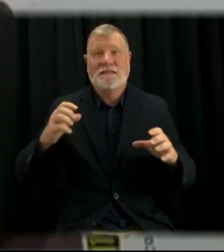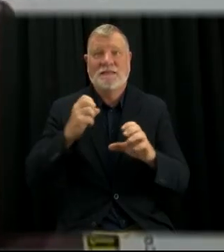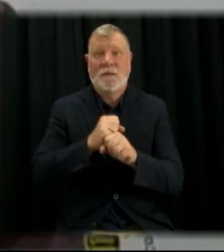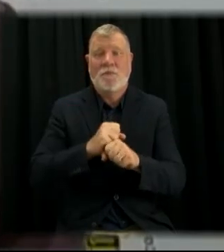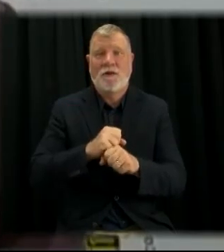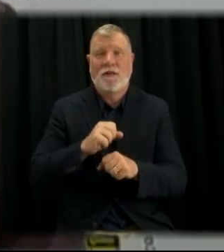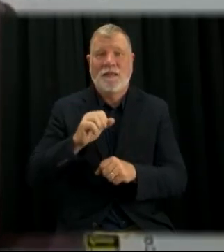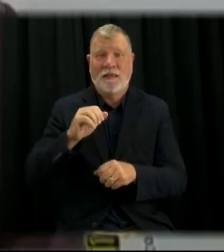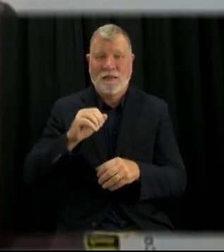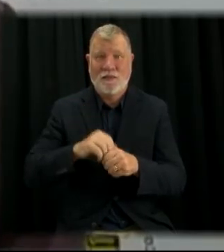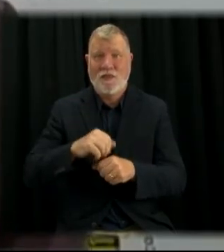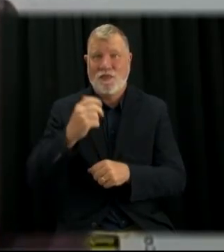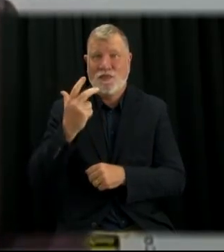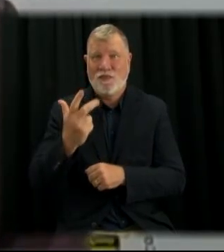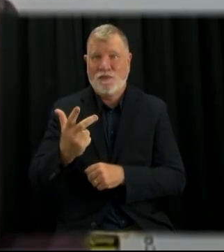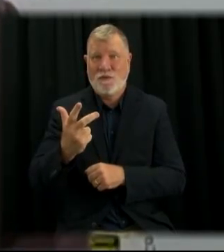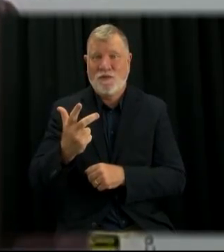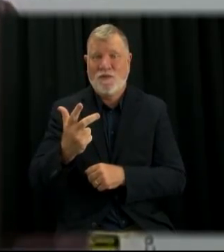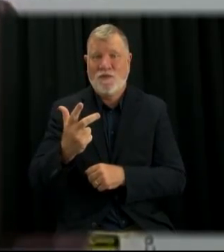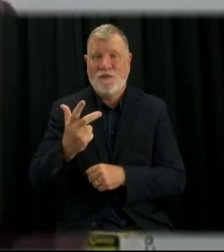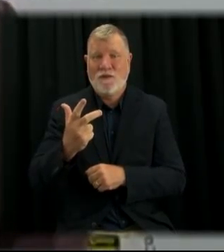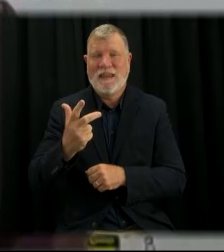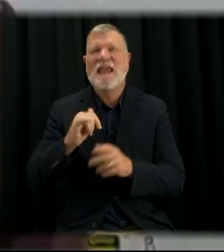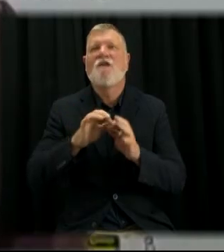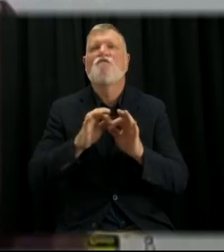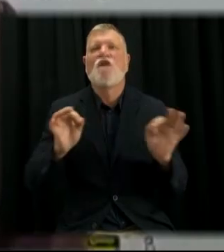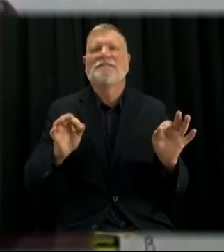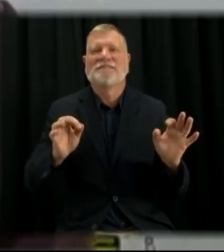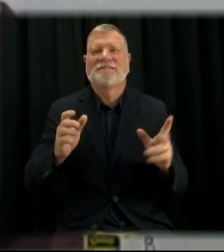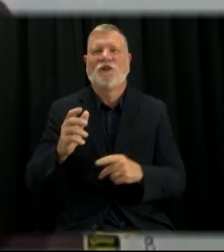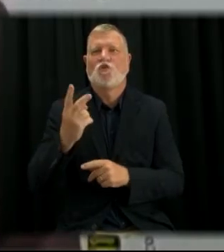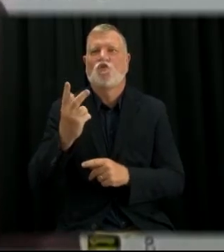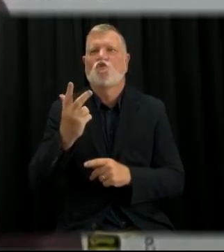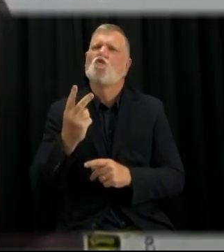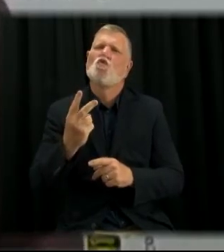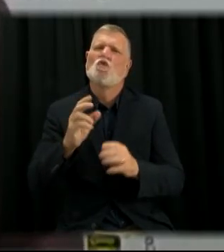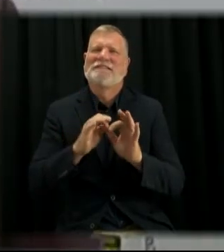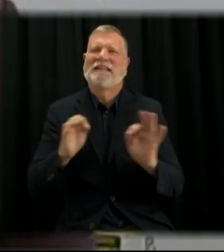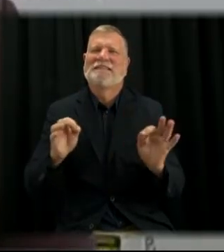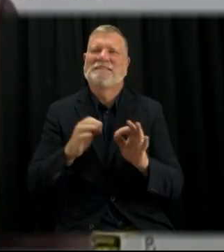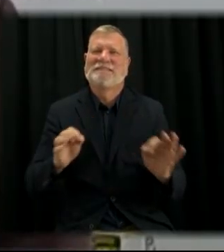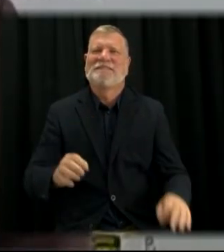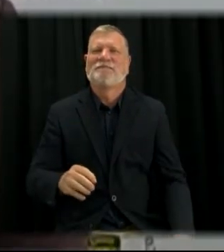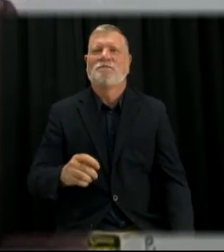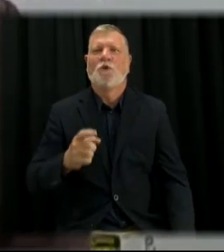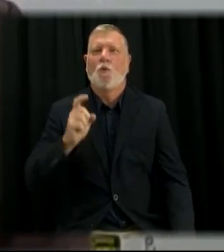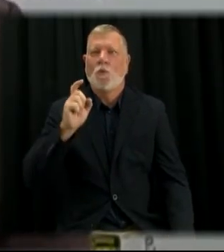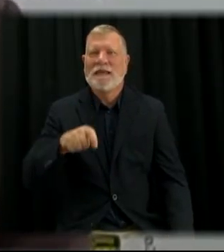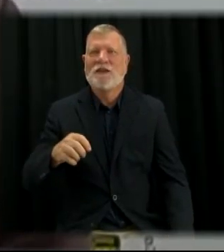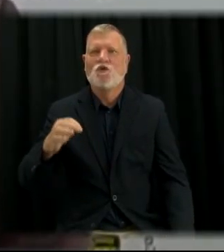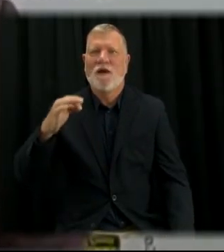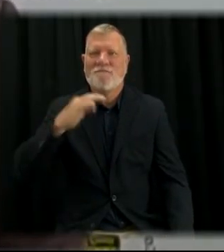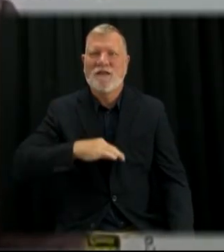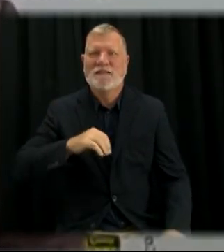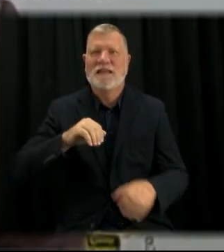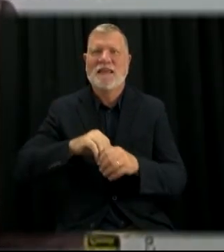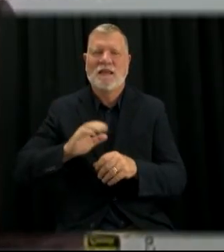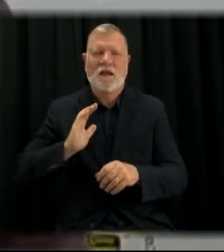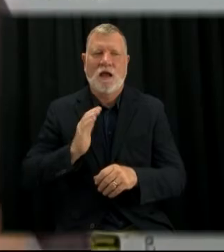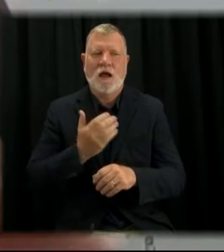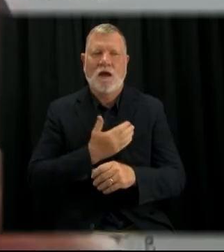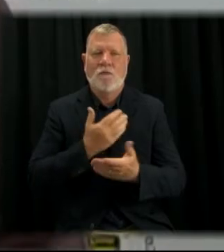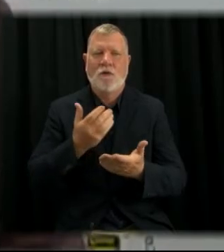puedo resumir eso a usted en una frase o en 2 oraciones. Necesitamos invertir en